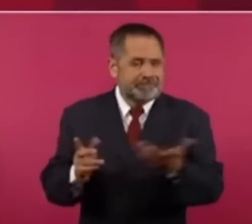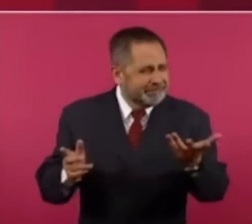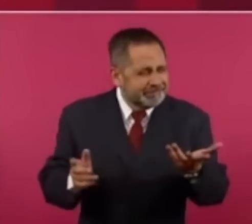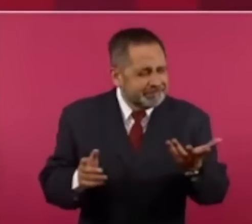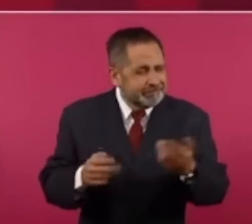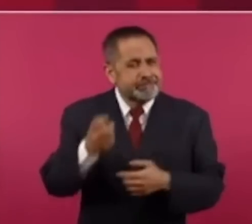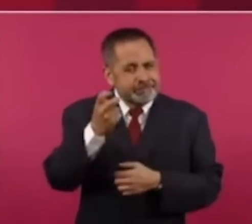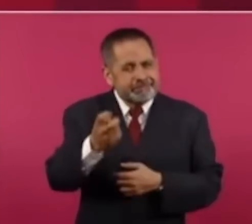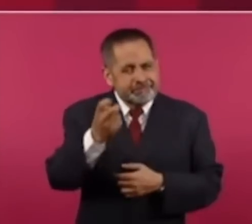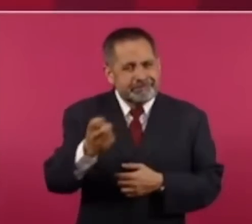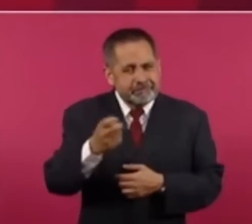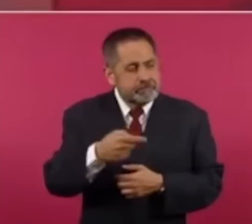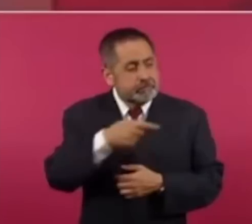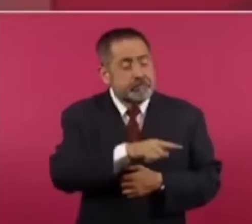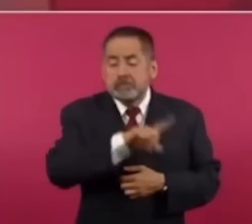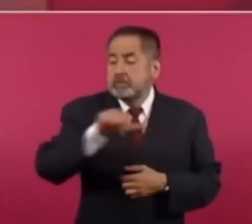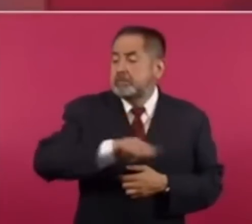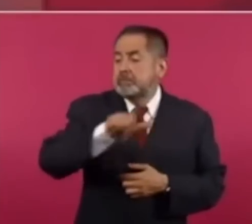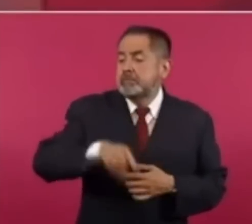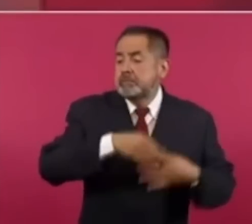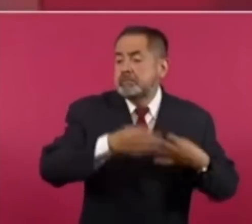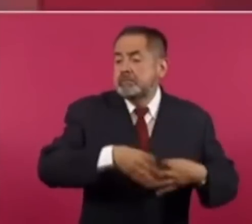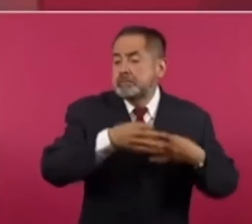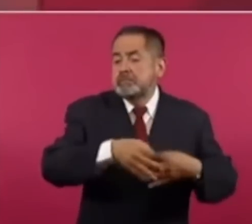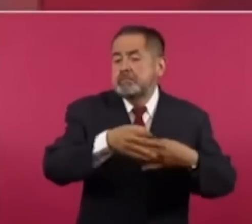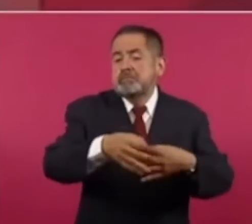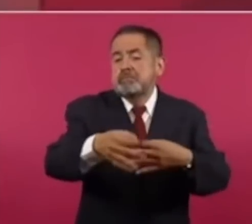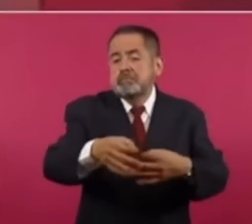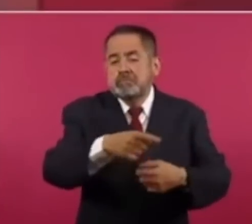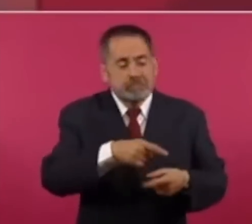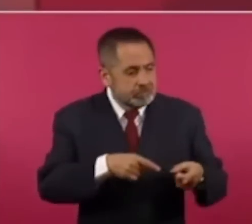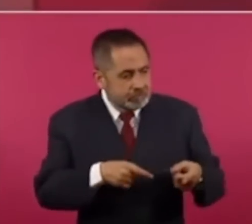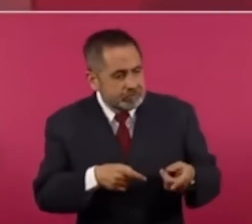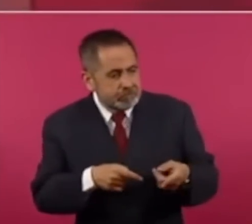Entonces, así va pasando, va pasando, va pasando, va pasando.